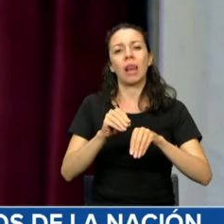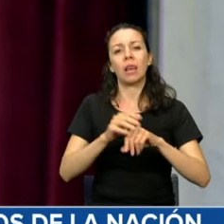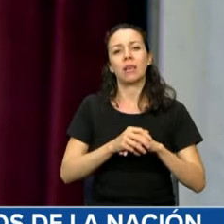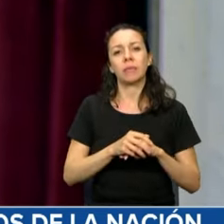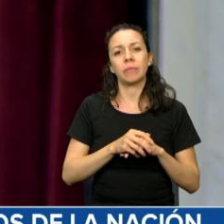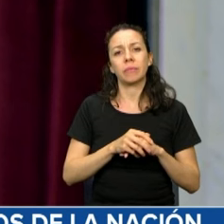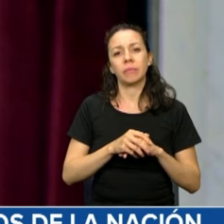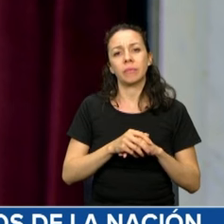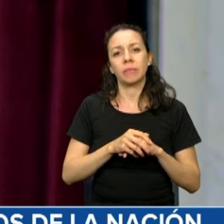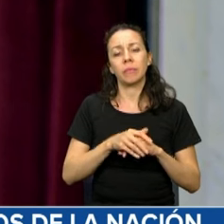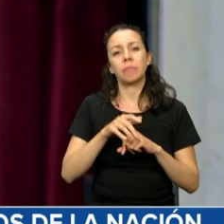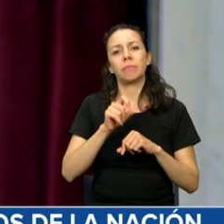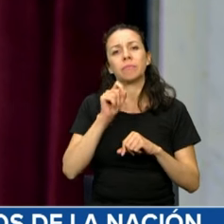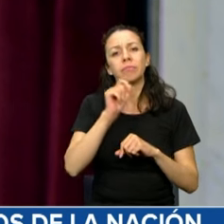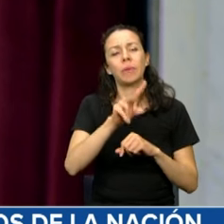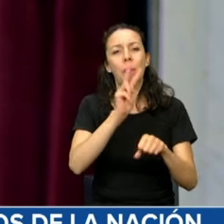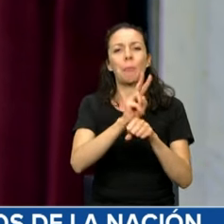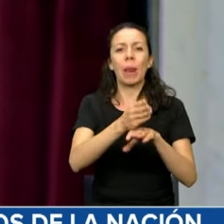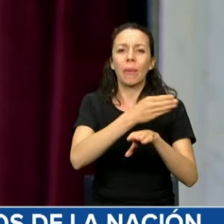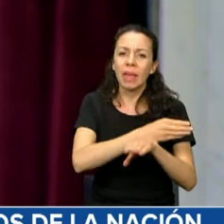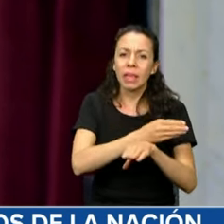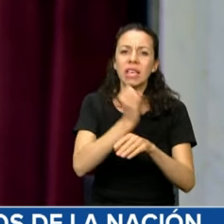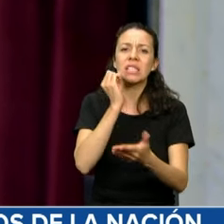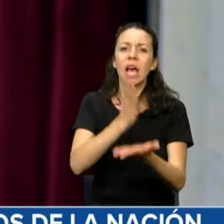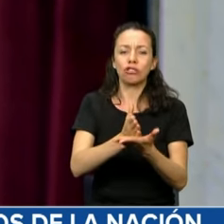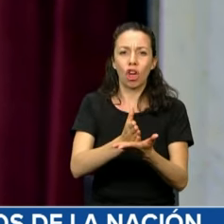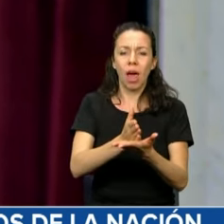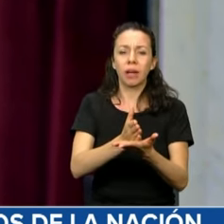integral para prevenir sancionar